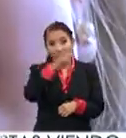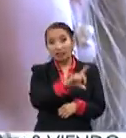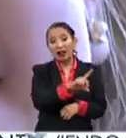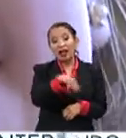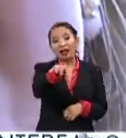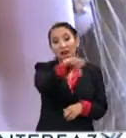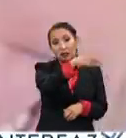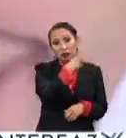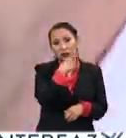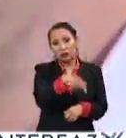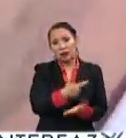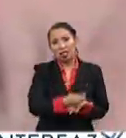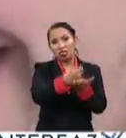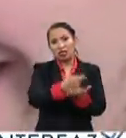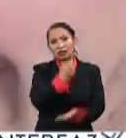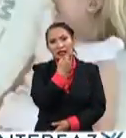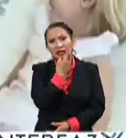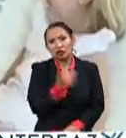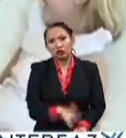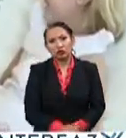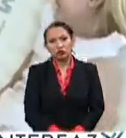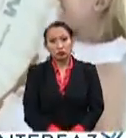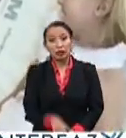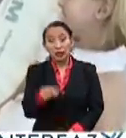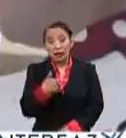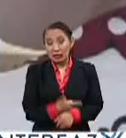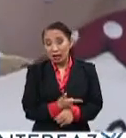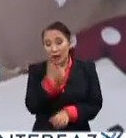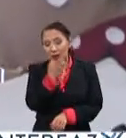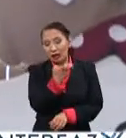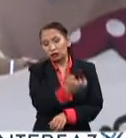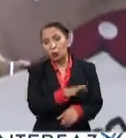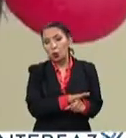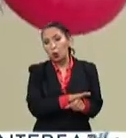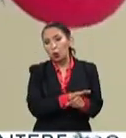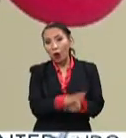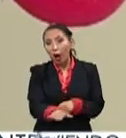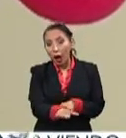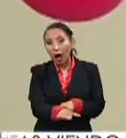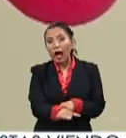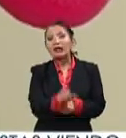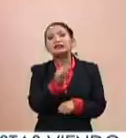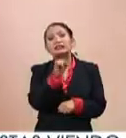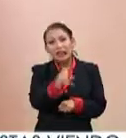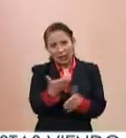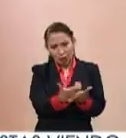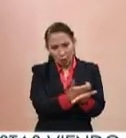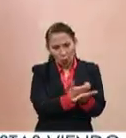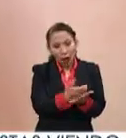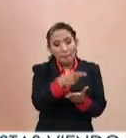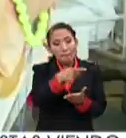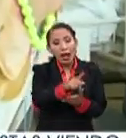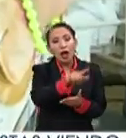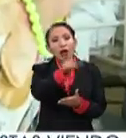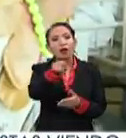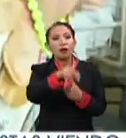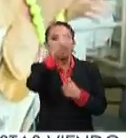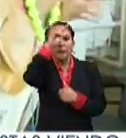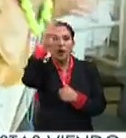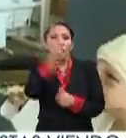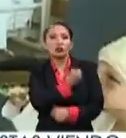30 y todavía se utilizan. Y bueno, lo grave de esto es que sí cura, pero deja más